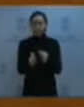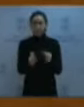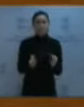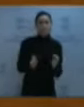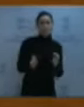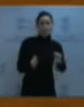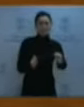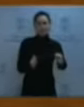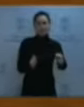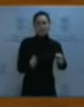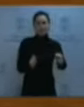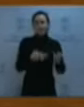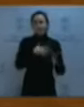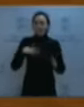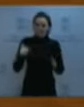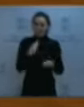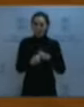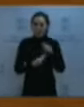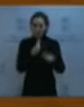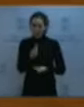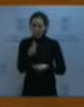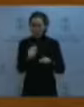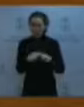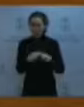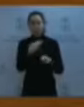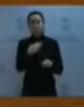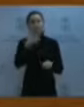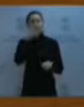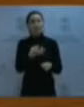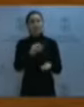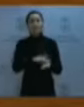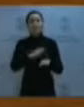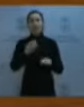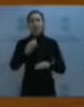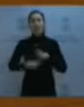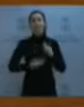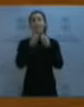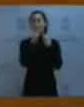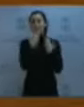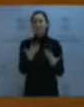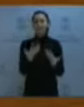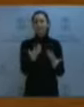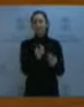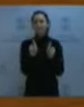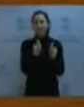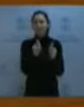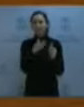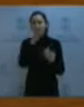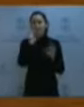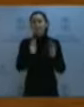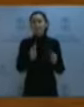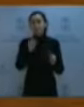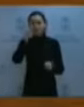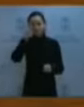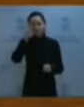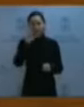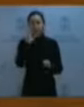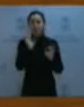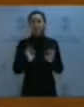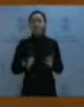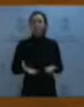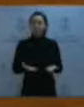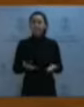la voluntad política y la voluntad real de llevar esos planes a la práctica. Y eso es una cuestión preocupante, porque cuando se anuncian grandes planes,